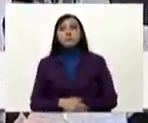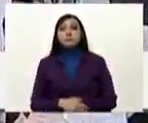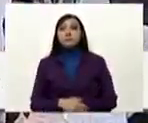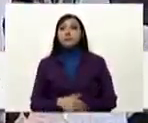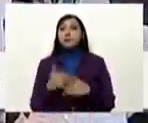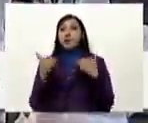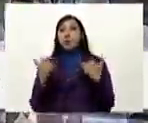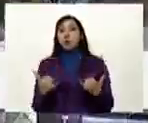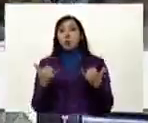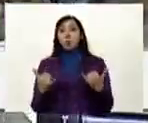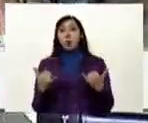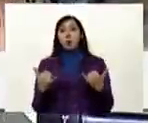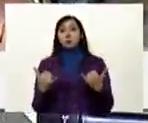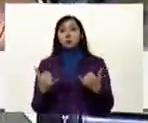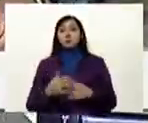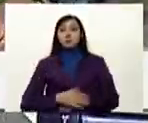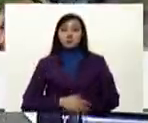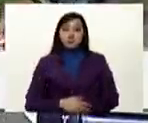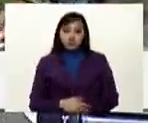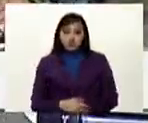Ahora, para que esto sea así,